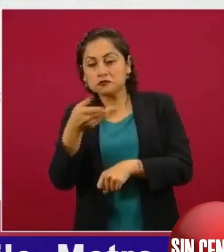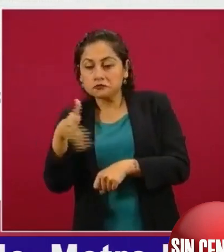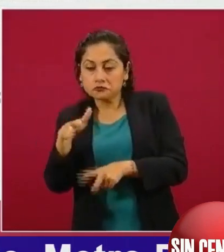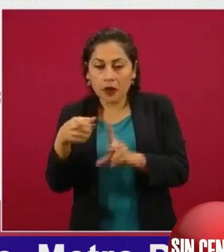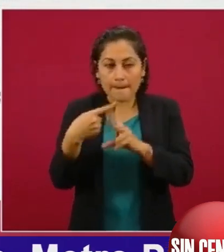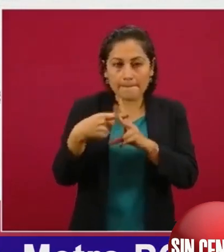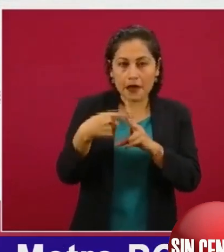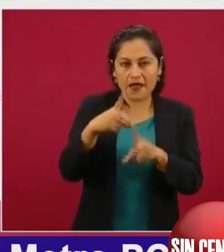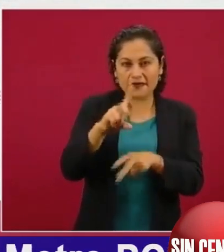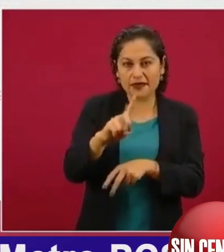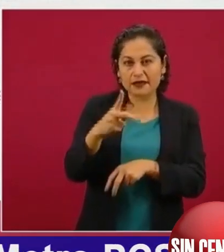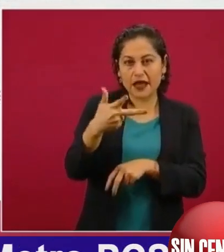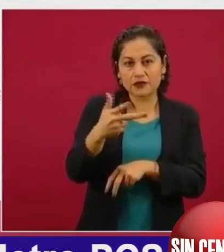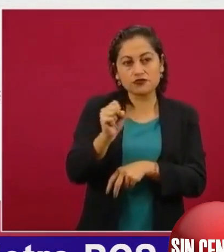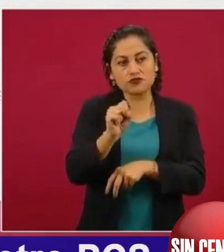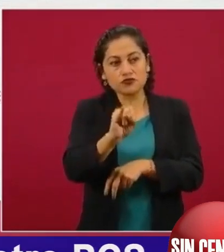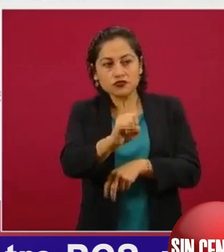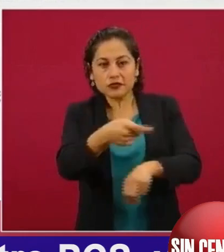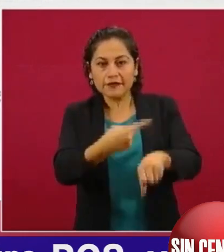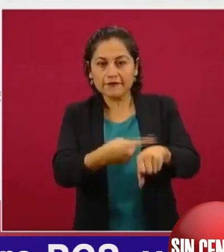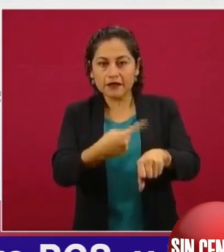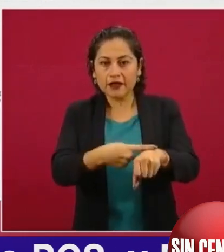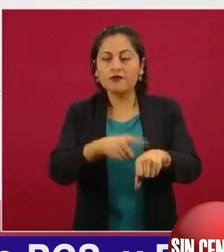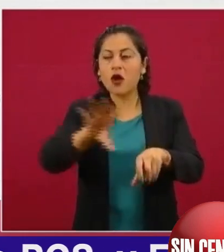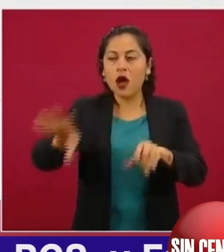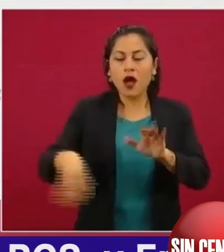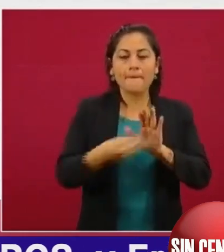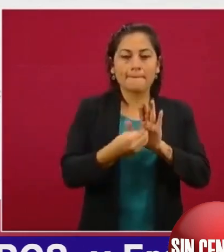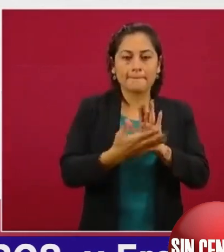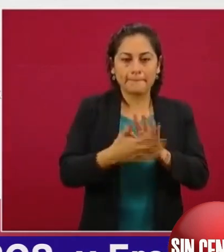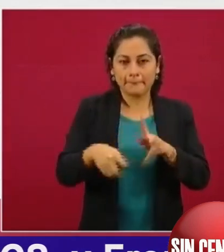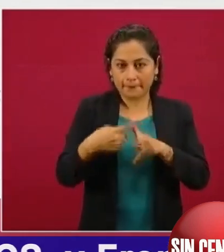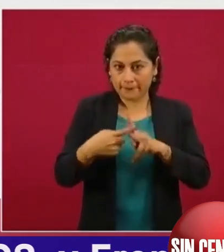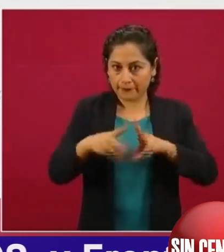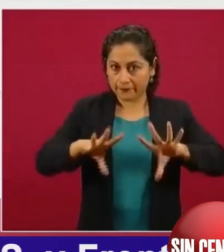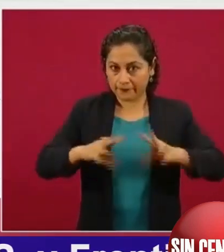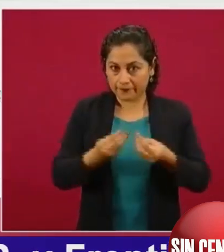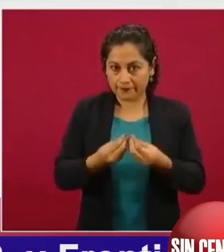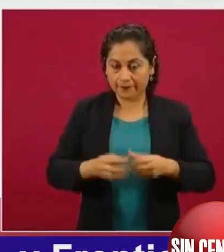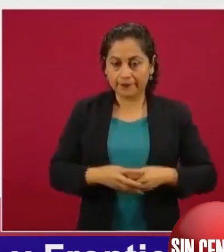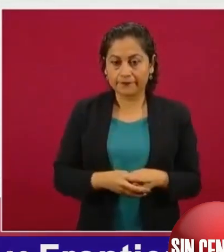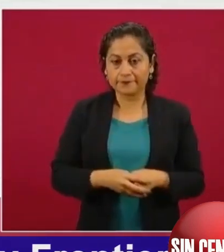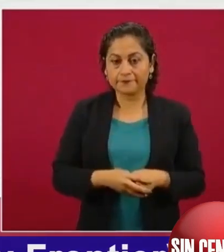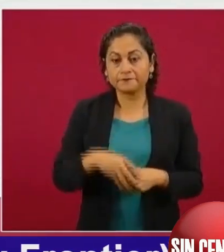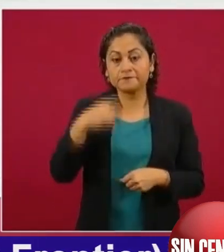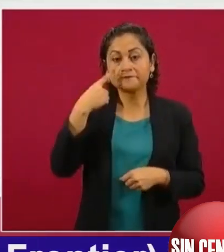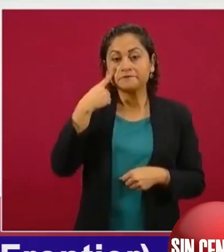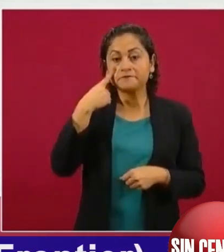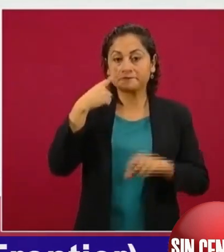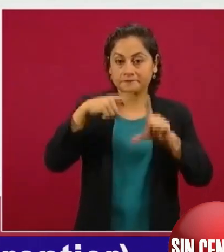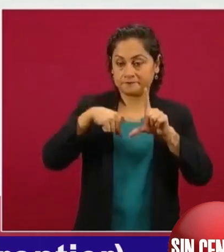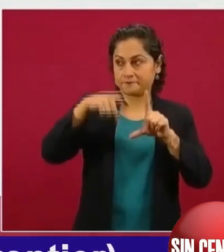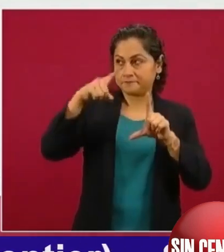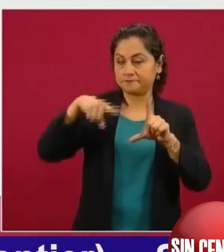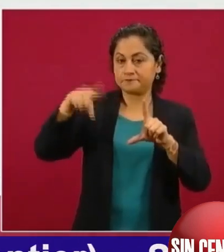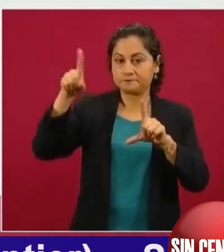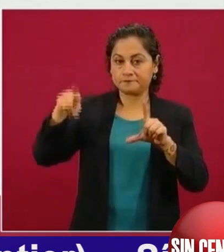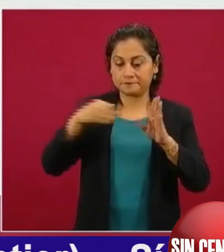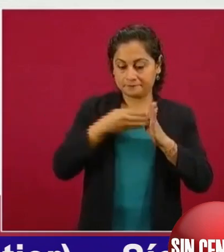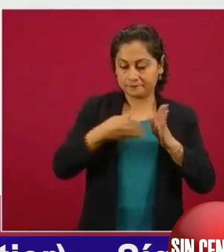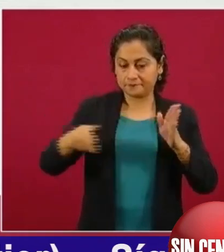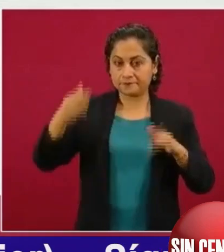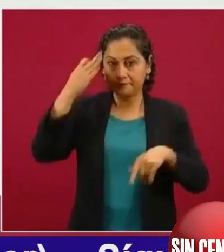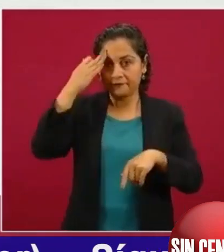salir positivos, los podemos ir considerando ya en esta gráfica. Lo importante es ver la tendencia en el tiempo.